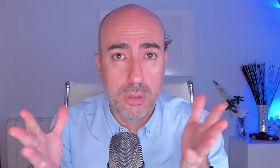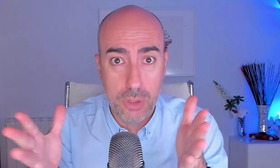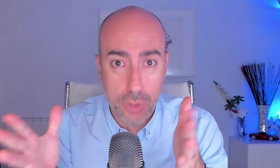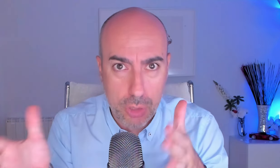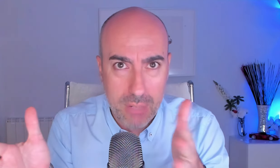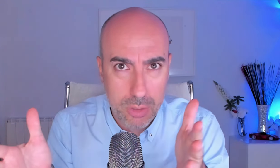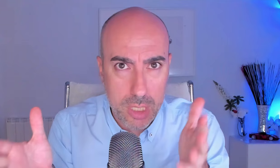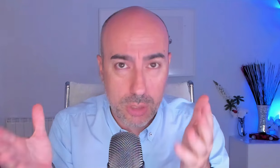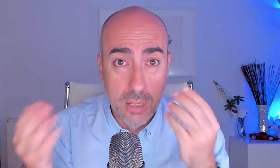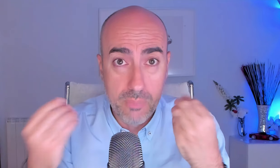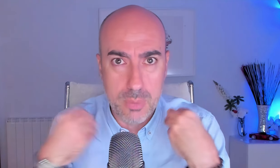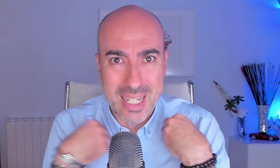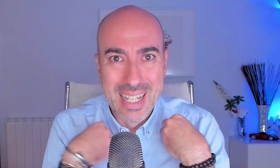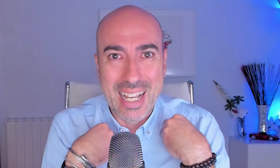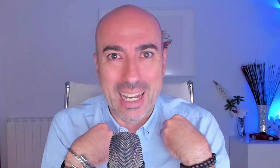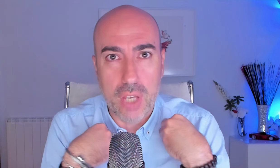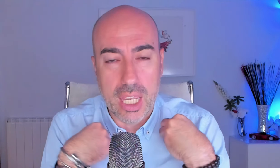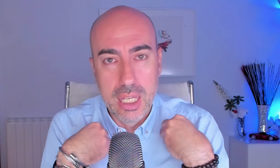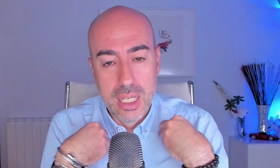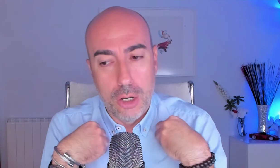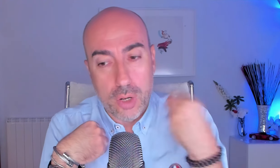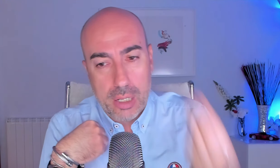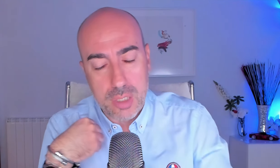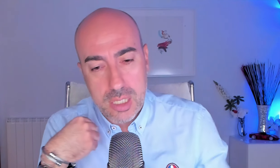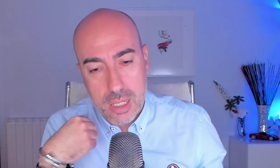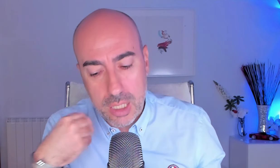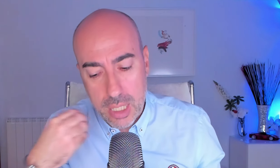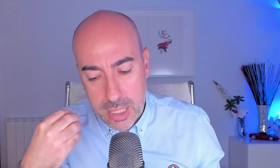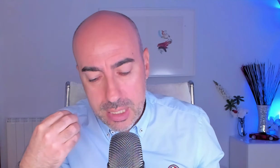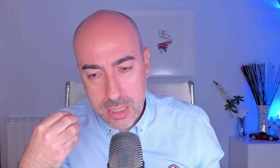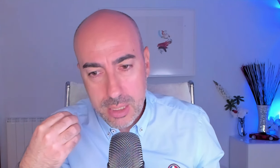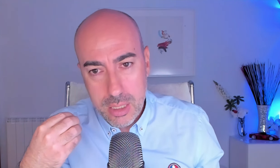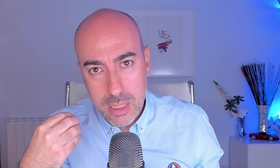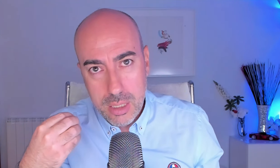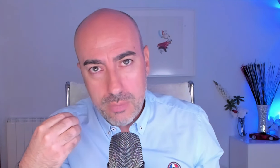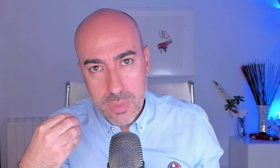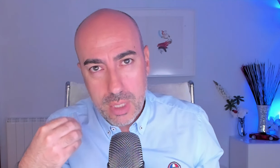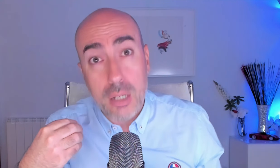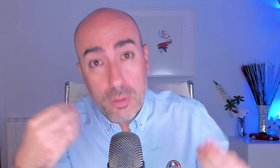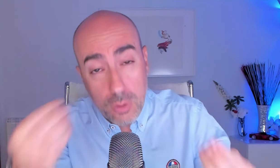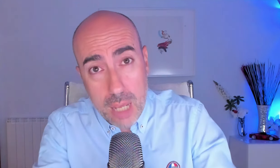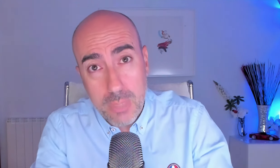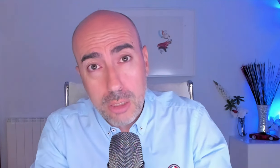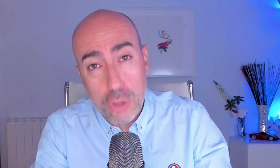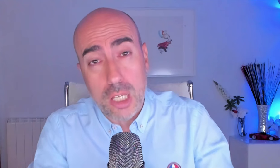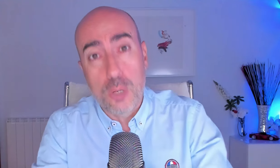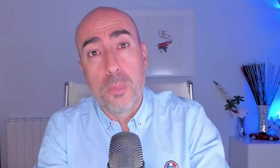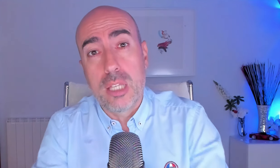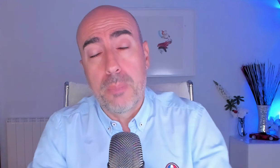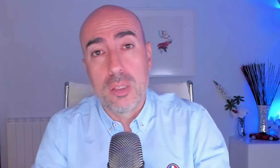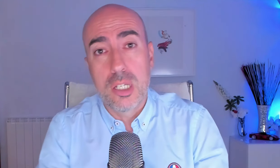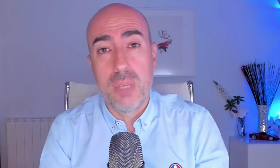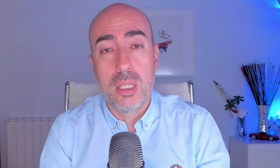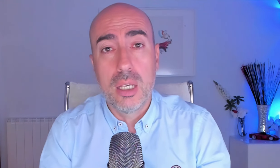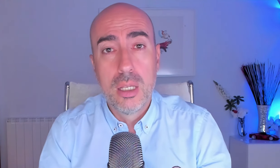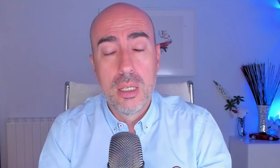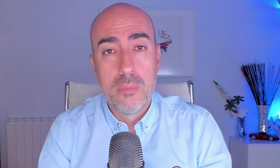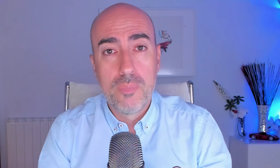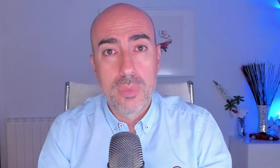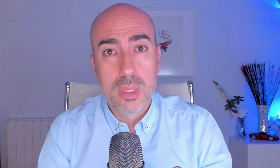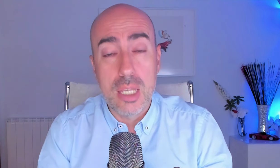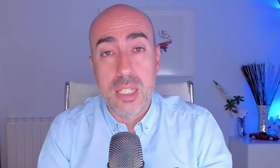¿vale? No estoy hablando de esto. Es más, creo que lo racista aquí es el razonamiento que soporta